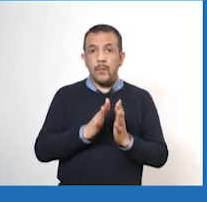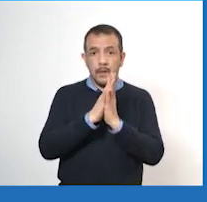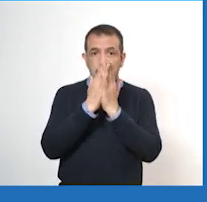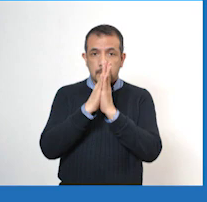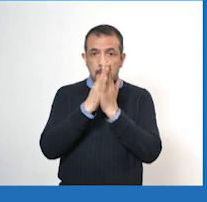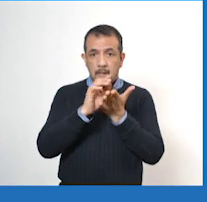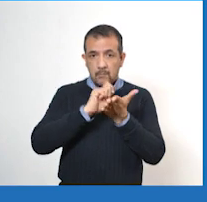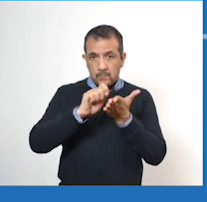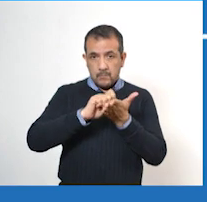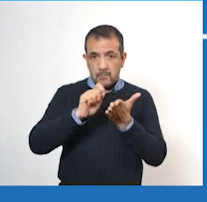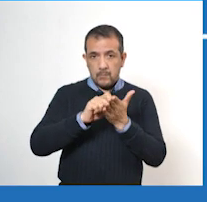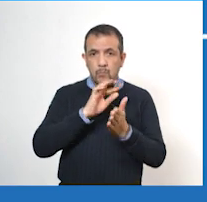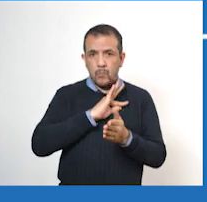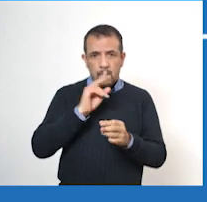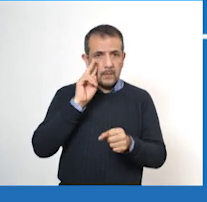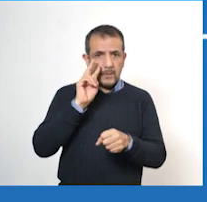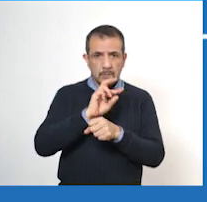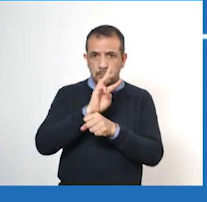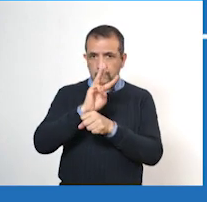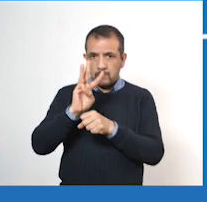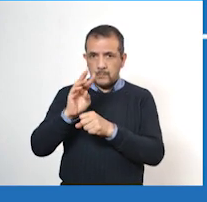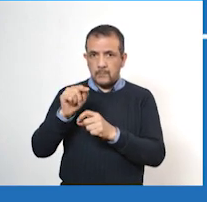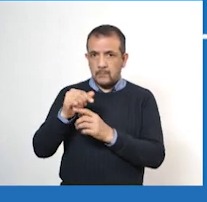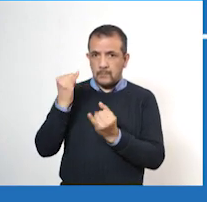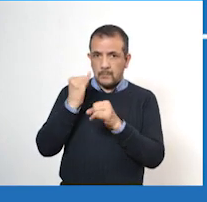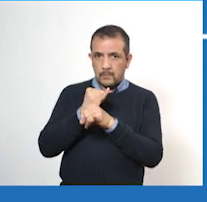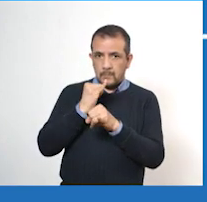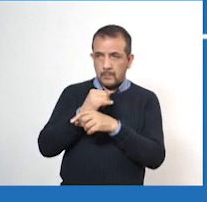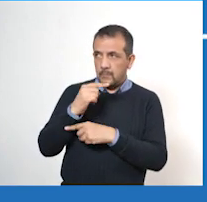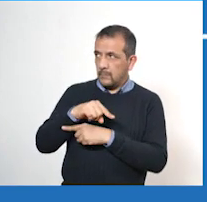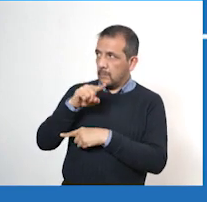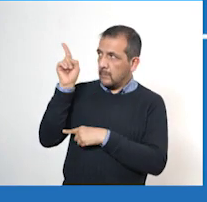También puedes encontrar los libros de texto en la página